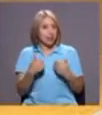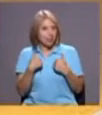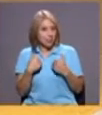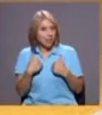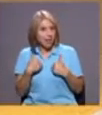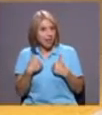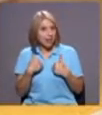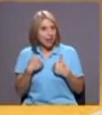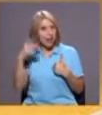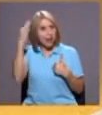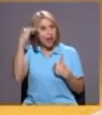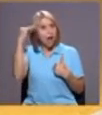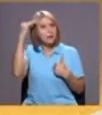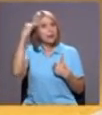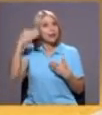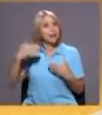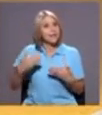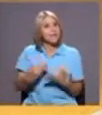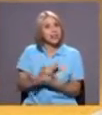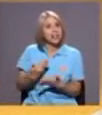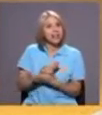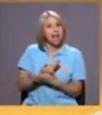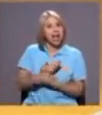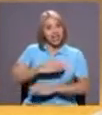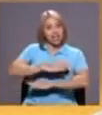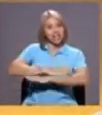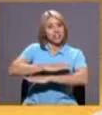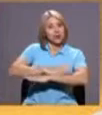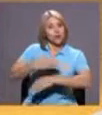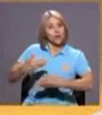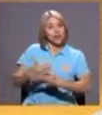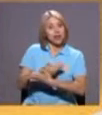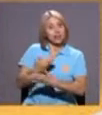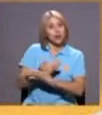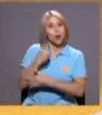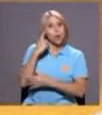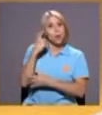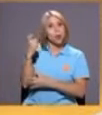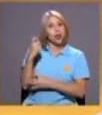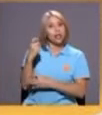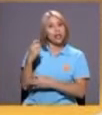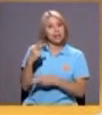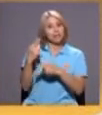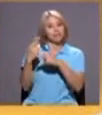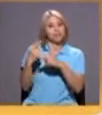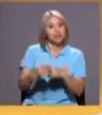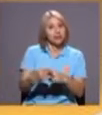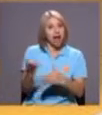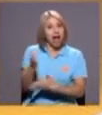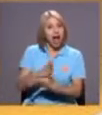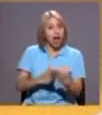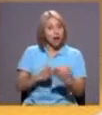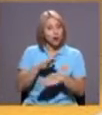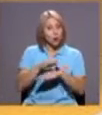la mente fresca y el escritorio fresco, porque le tocó algo llamativo, pero también